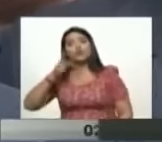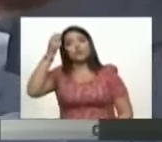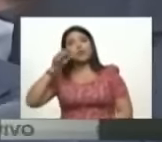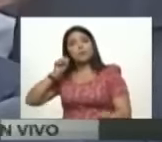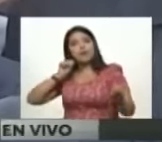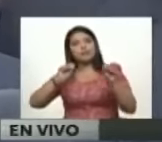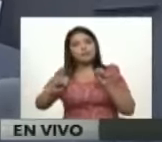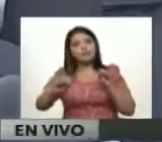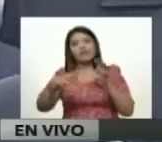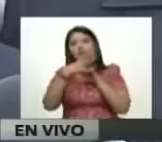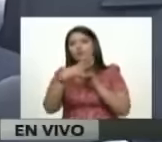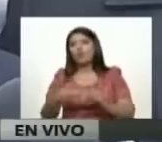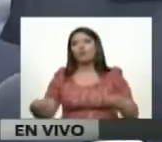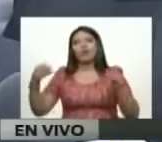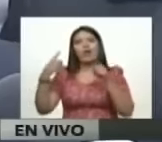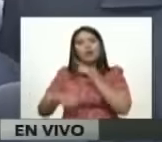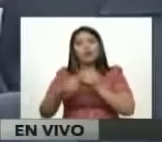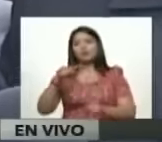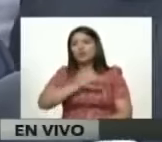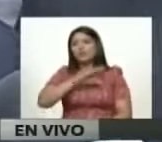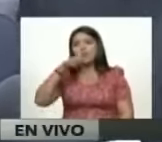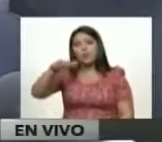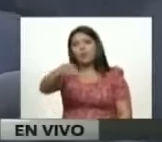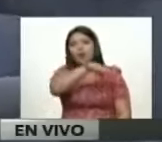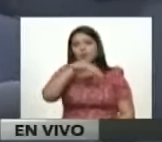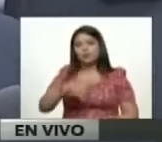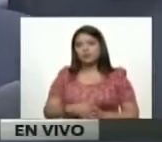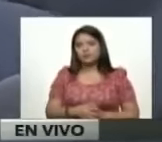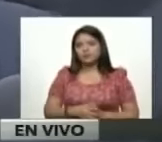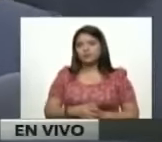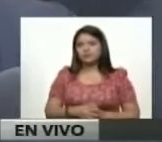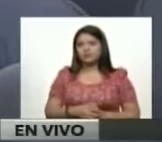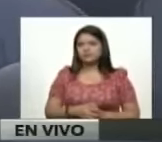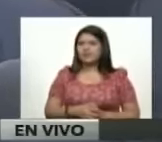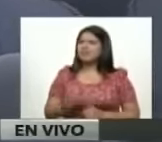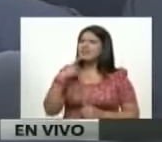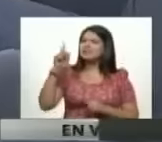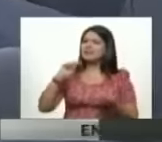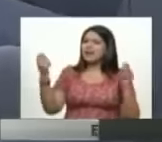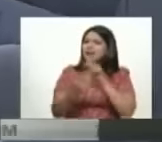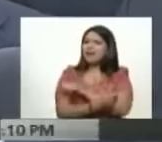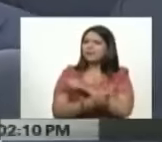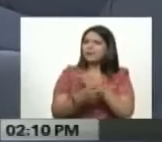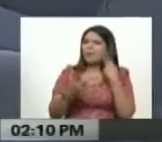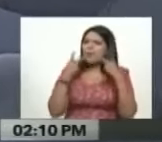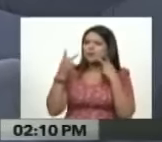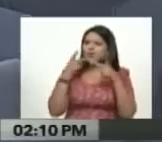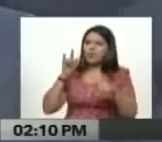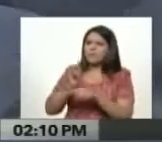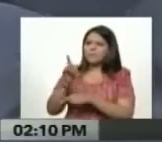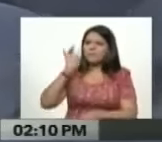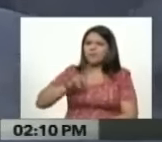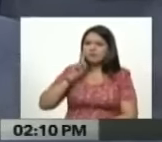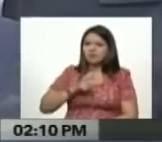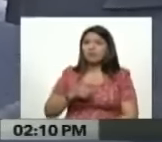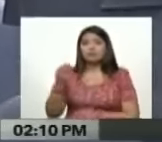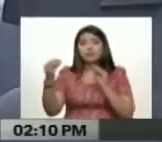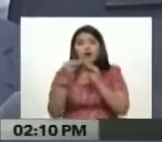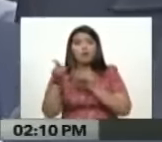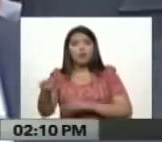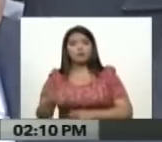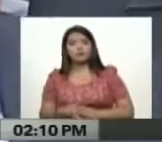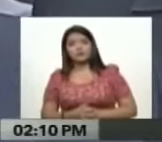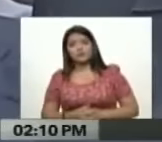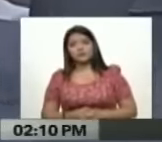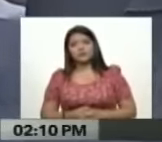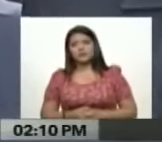defender las conquistas, diputado, de nuestro pueblo. Saúl Ortega ha dicho que el supuesto cambio es una estafa política. ¿Qué opina usted? Totalmente de acuerdo con Saúl Ortega. Total.